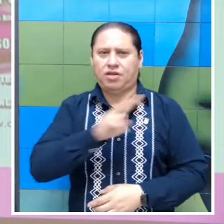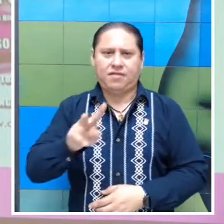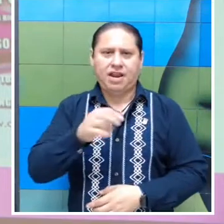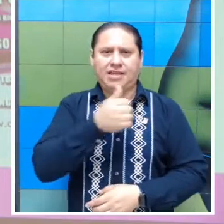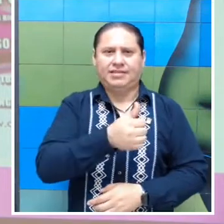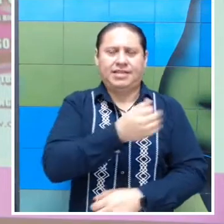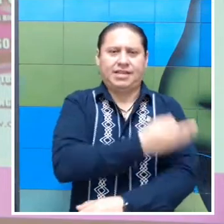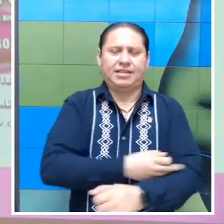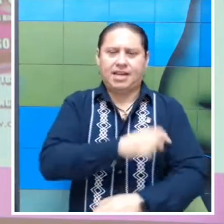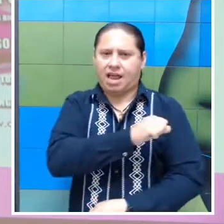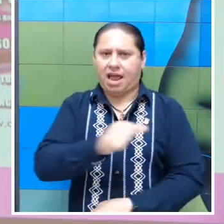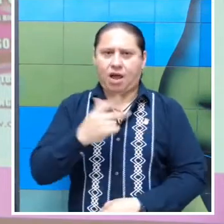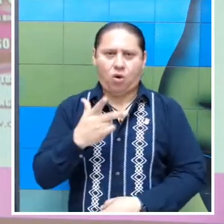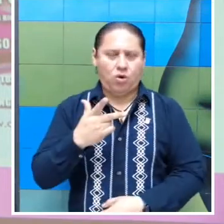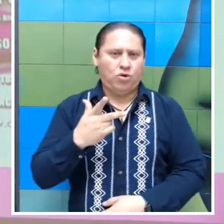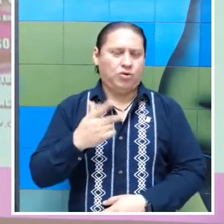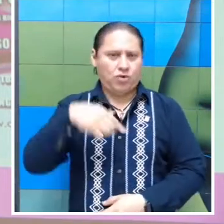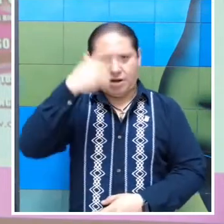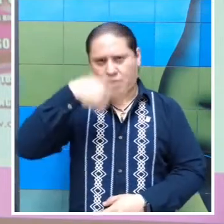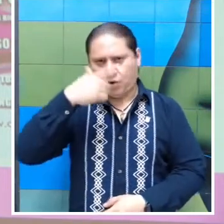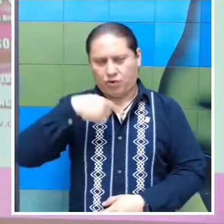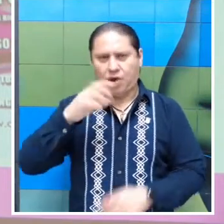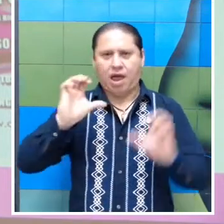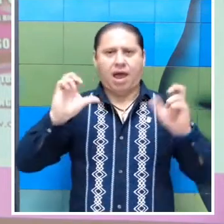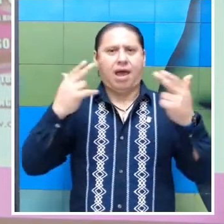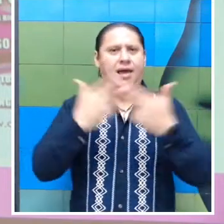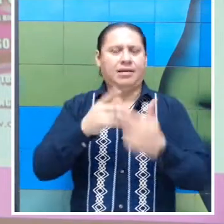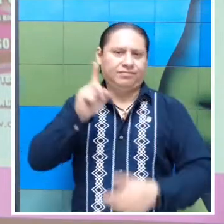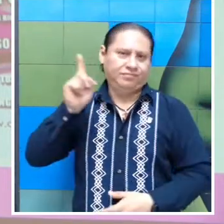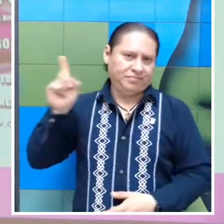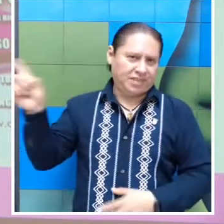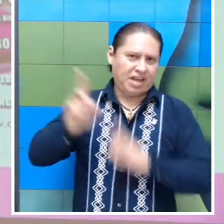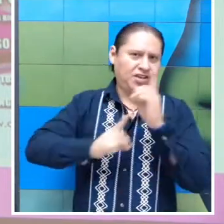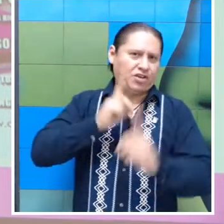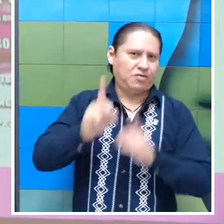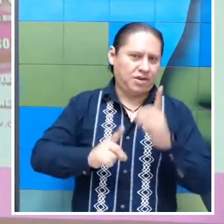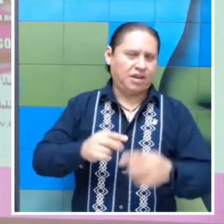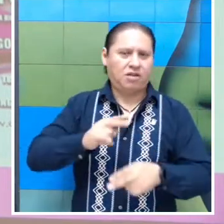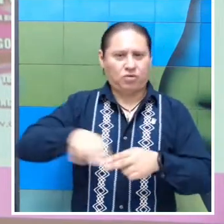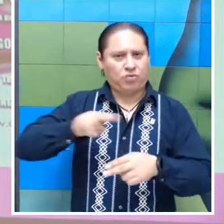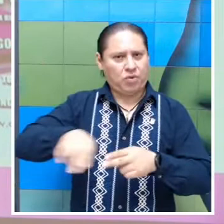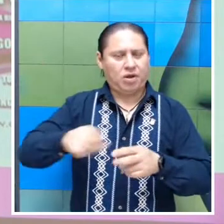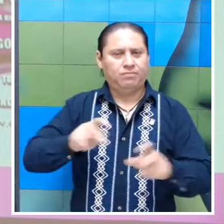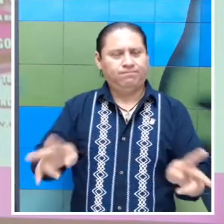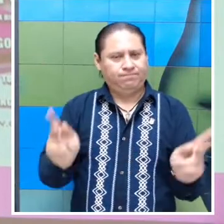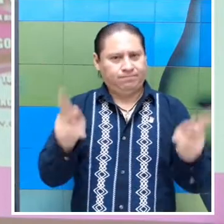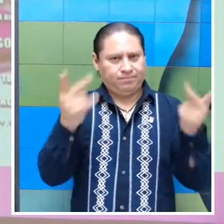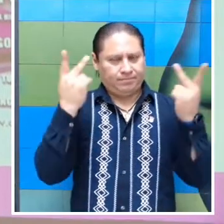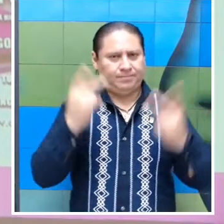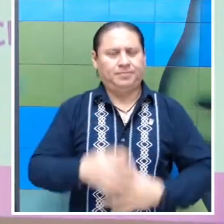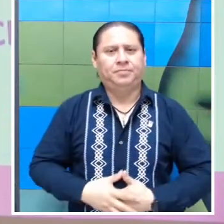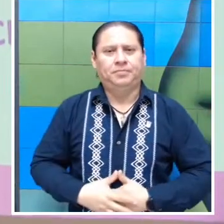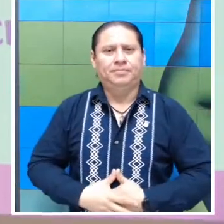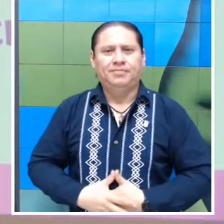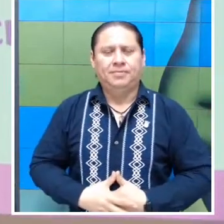de la tarde a 8 de la noche, estará en Cañahueca para que nos ayude a la distribución de los boletos.